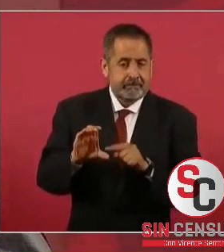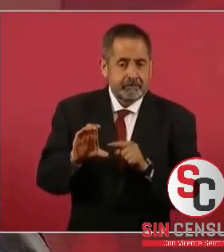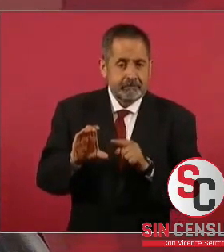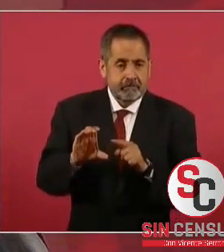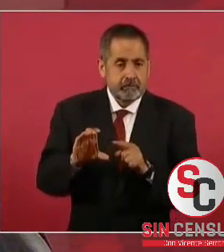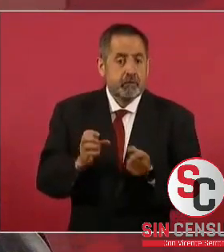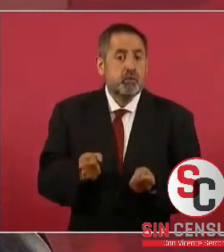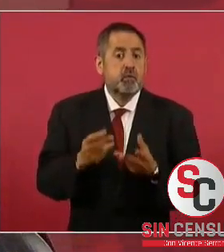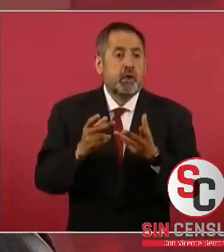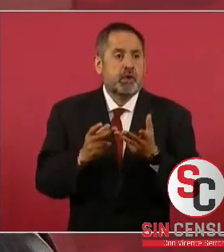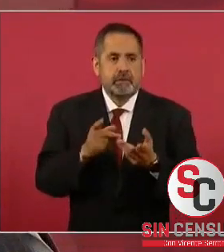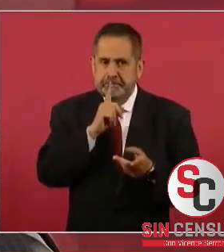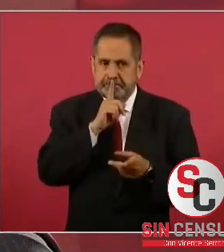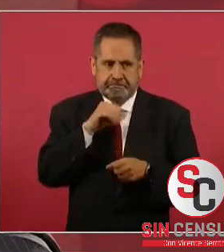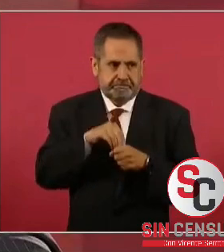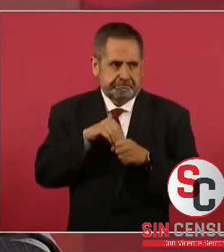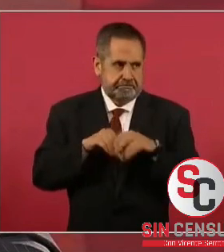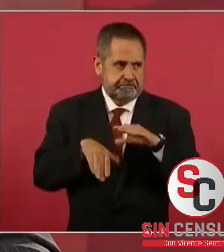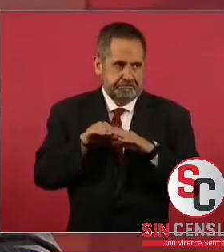secreta. ¿Qué era eso?